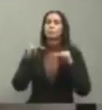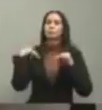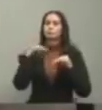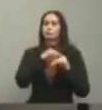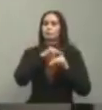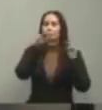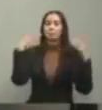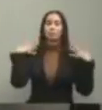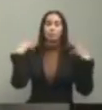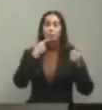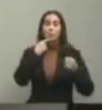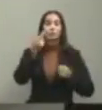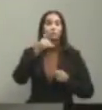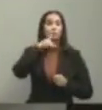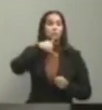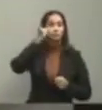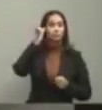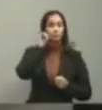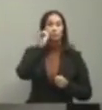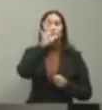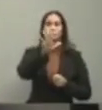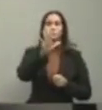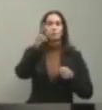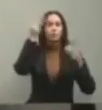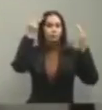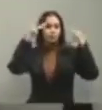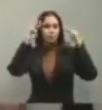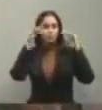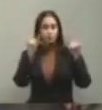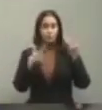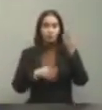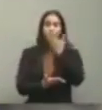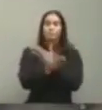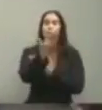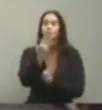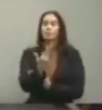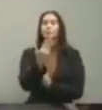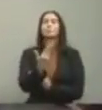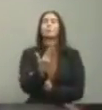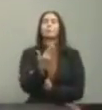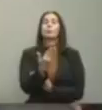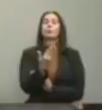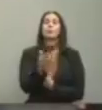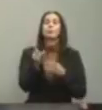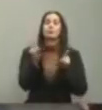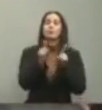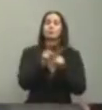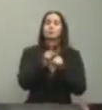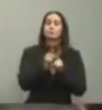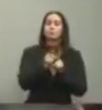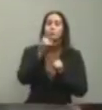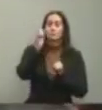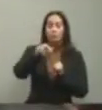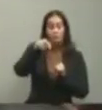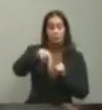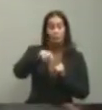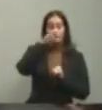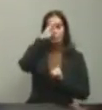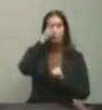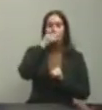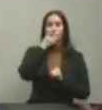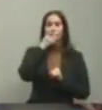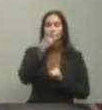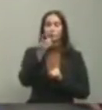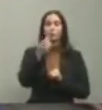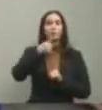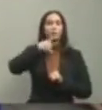día de ayer se han confirmado cinco en mexico y por la mañana y tenemos este el confirmado de república dominicana que el